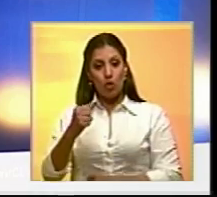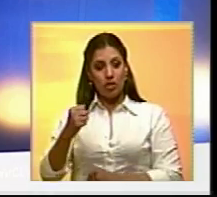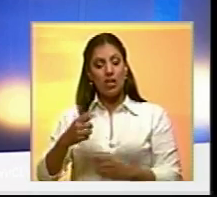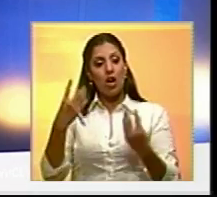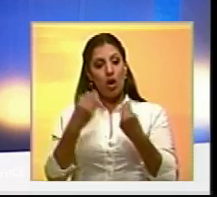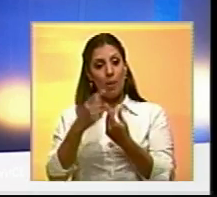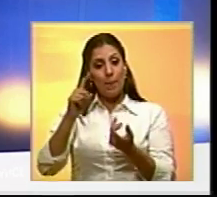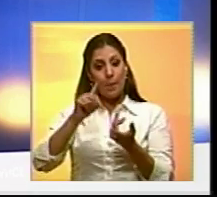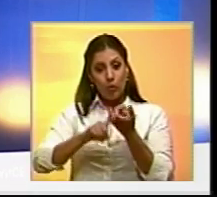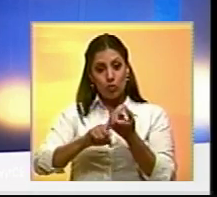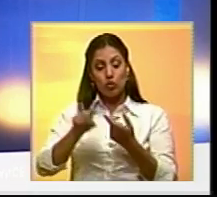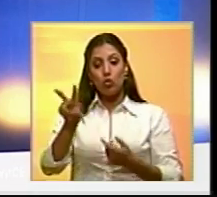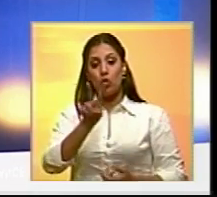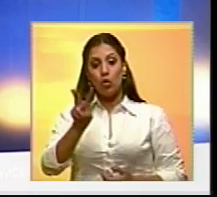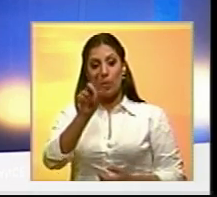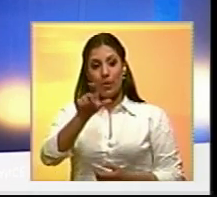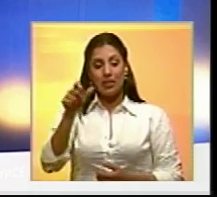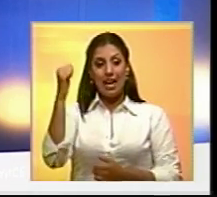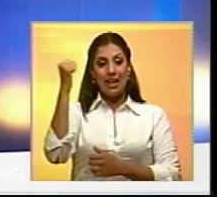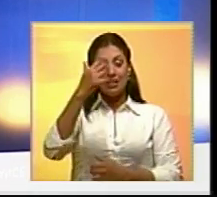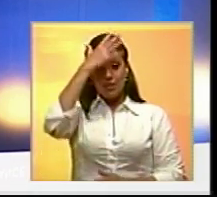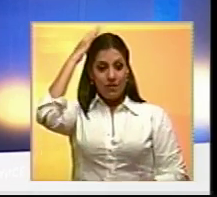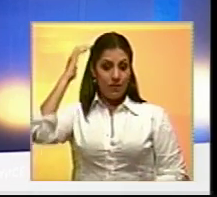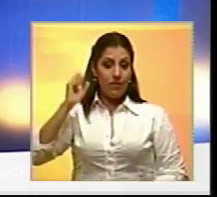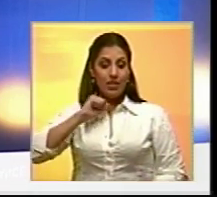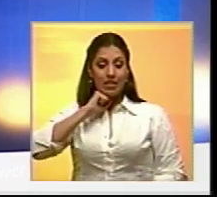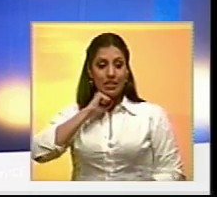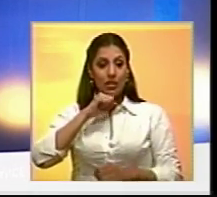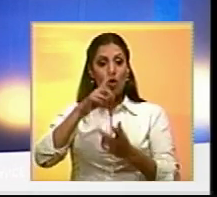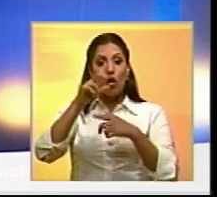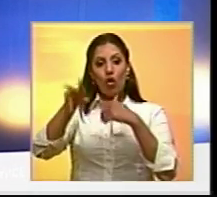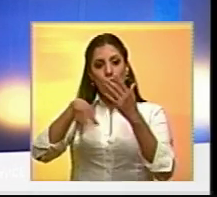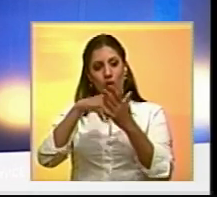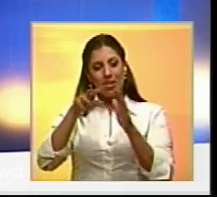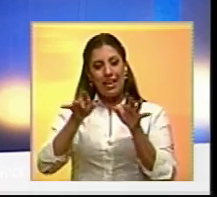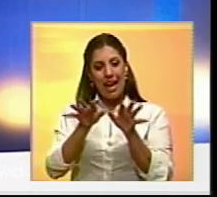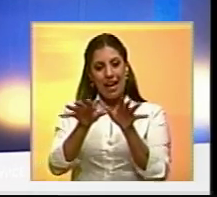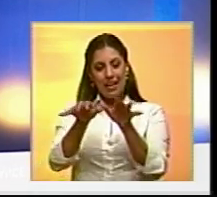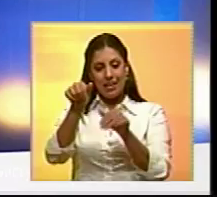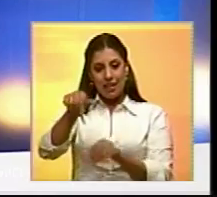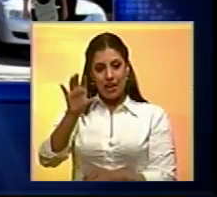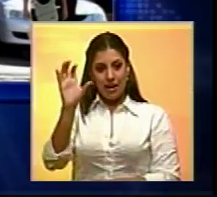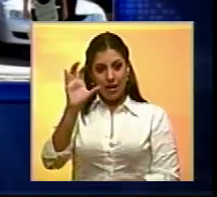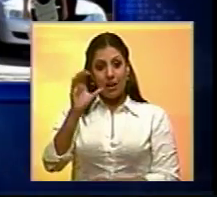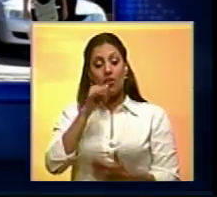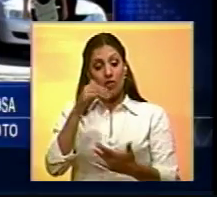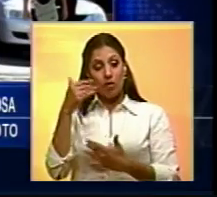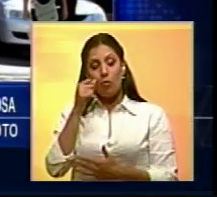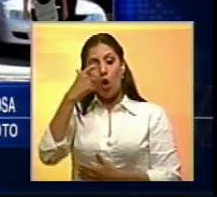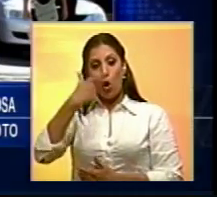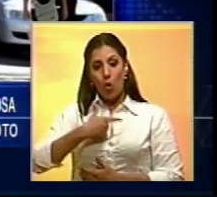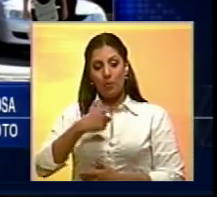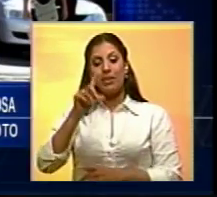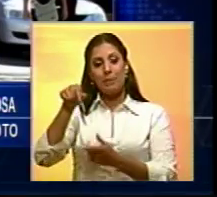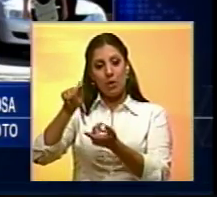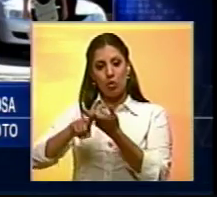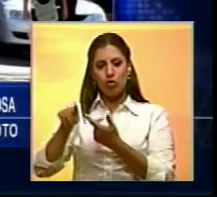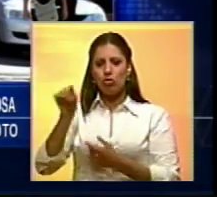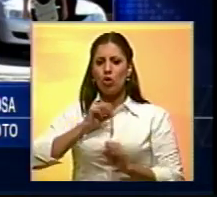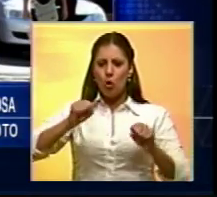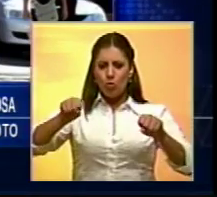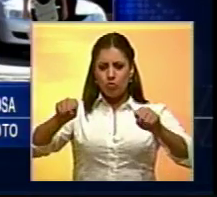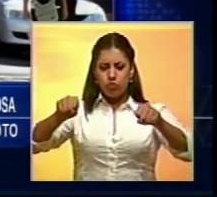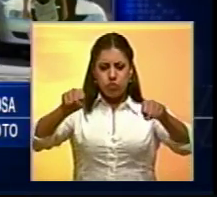su esposa fueron asesinados en la autopista Francisco Fajardo a la altura del distribuidor La Araña, aquí en Caracas. El hombre y su esposa se trasladaban en